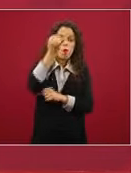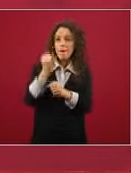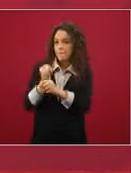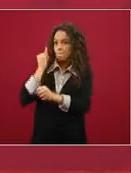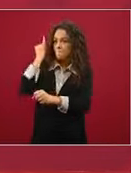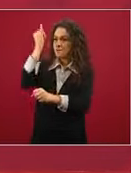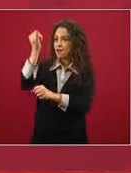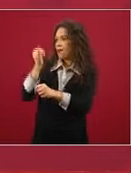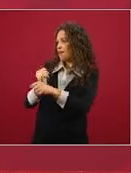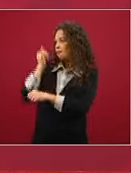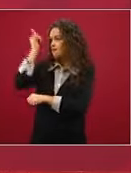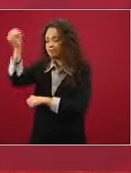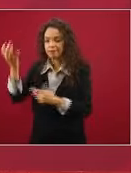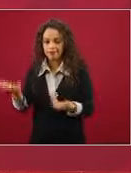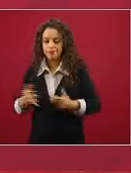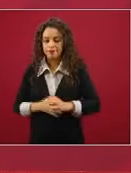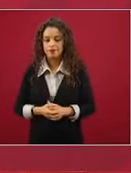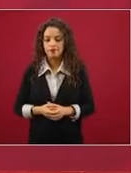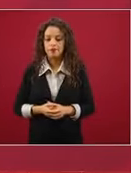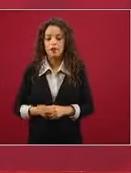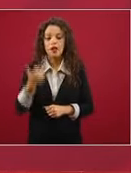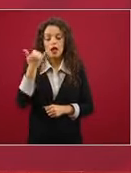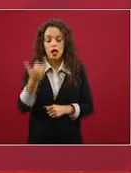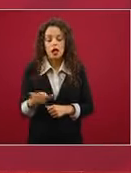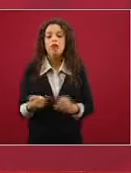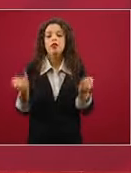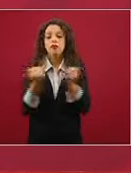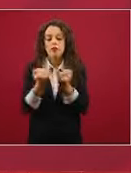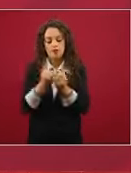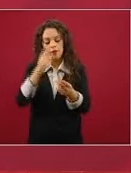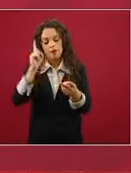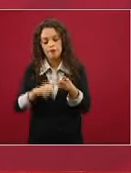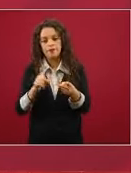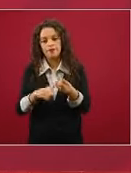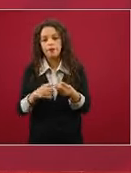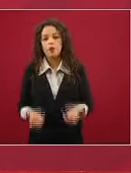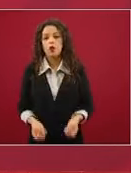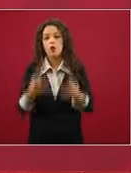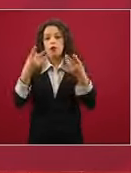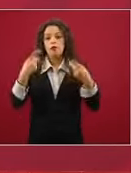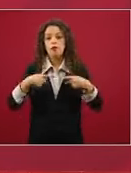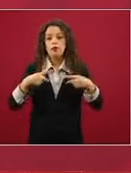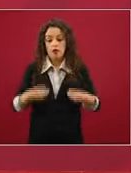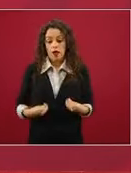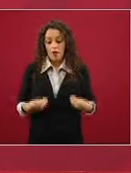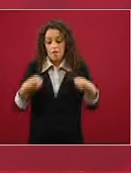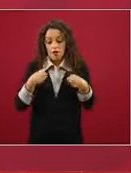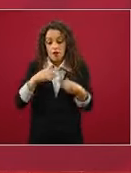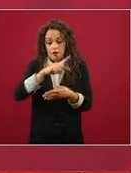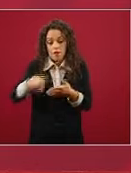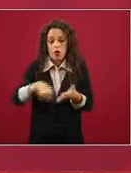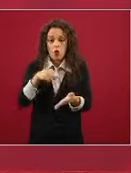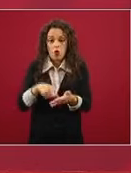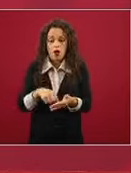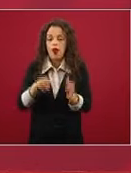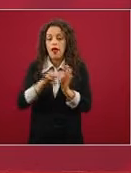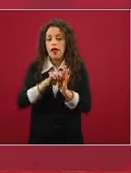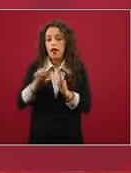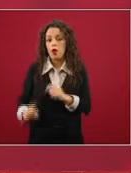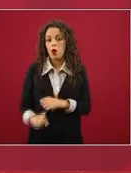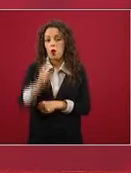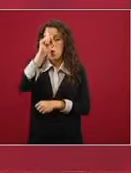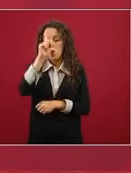la densidad poblacional, es decir, cuántas personas por unidad de territorio, digamos por kilómetro cuadrado,